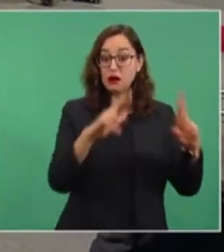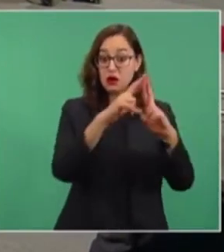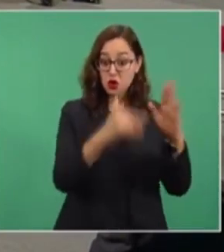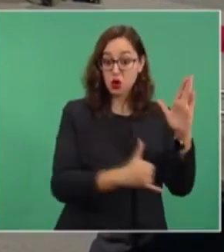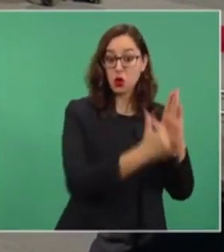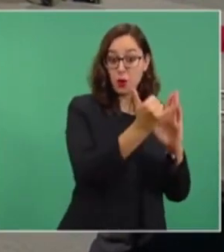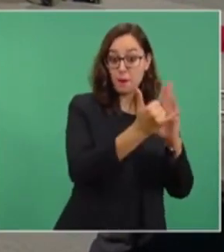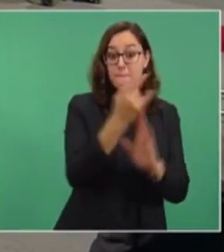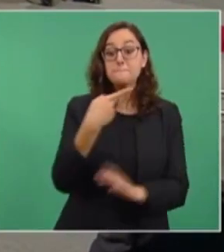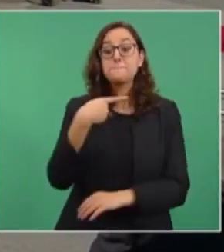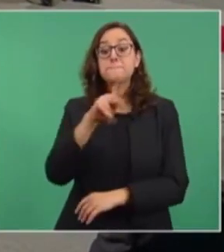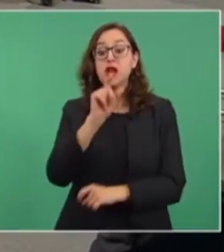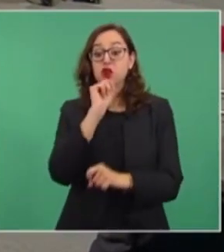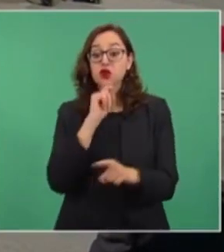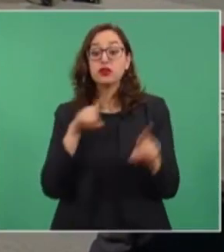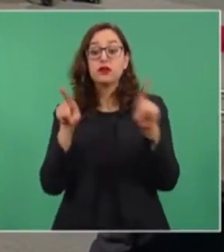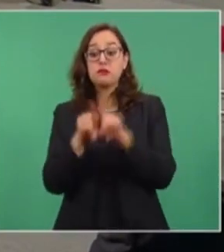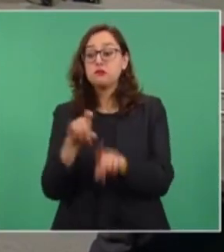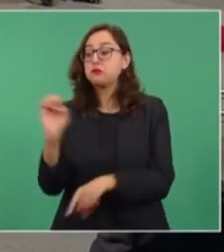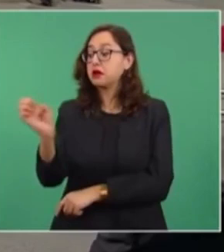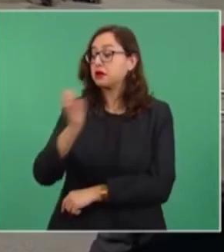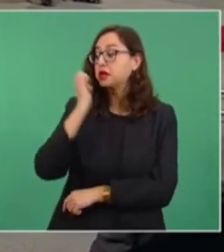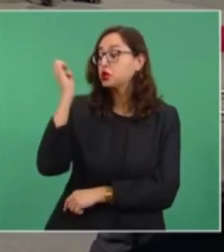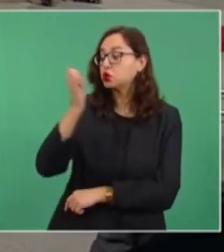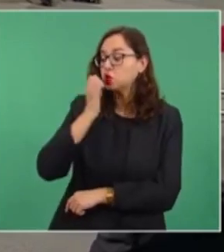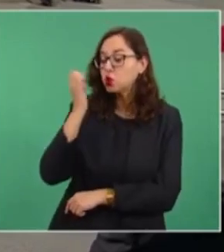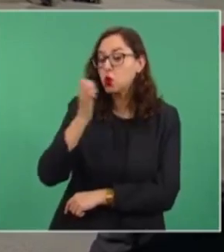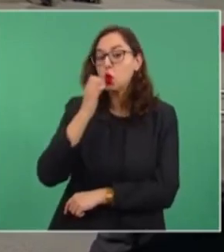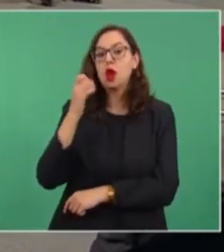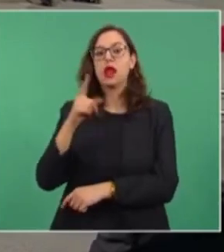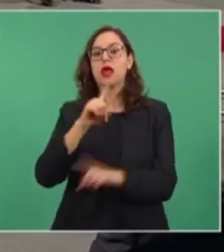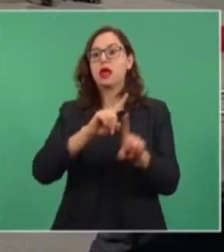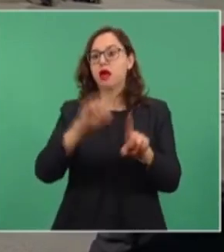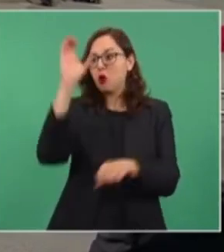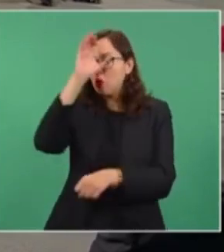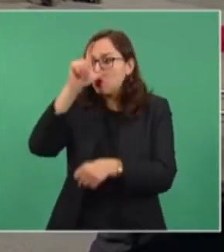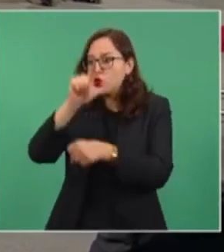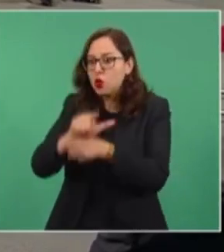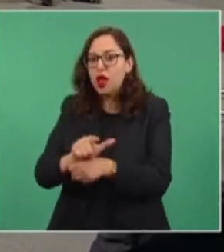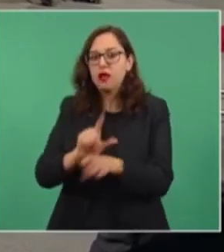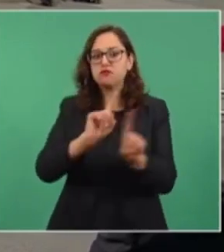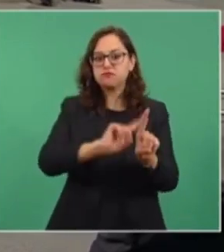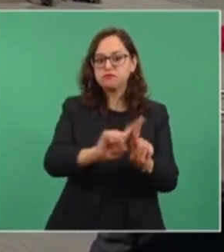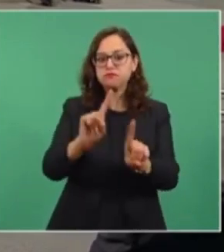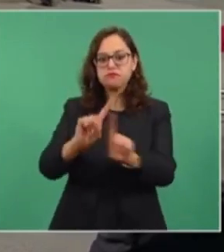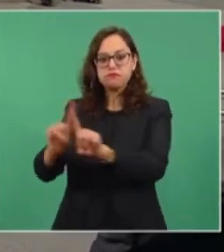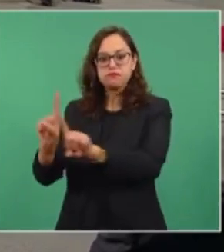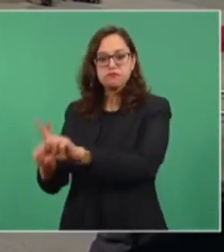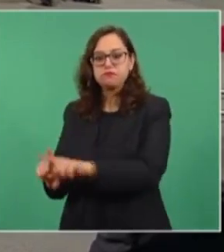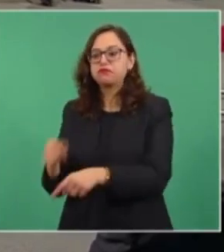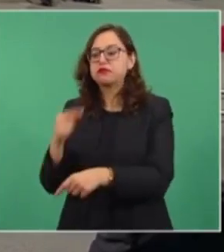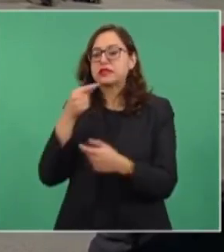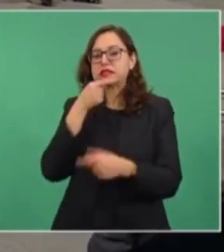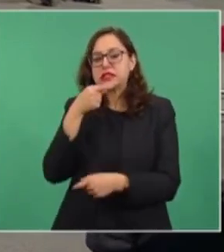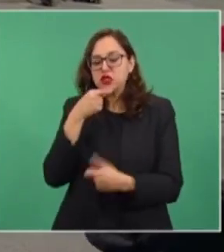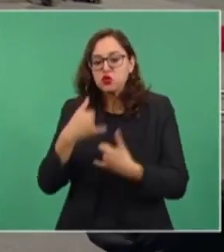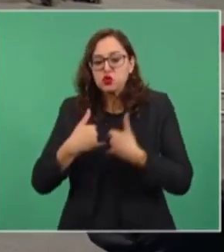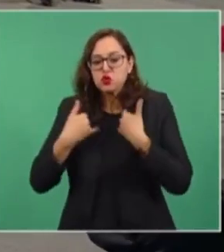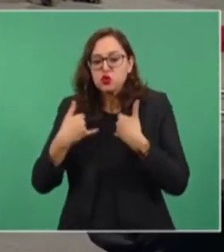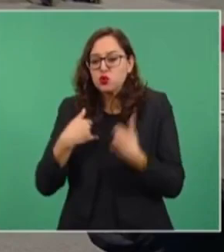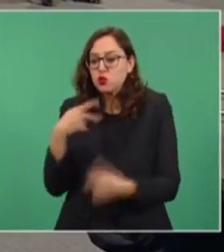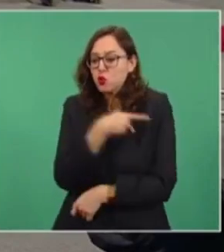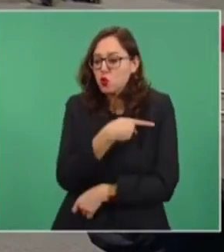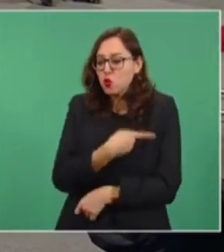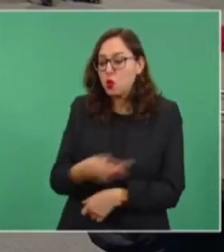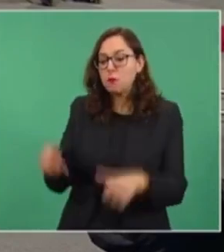construido escuelas y recintos culturales para la educación, atendiendo comunidades de niños y jóvenes de escasos